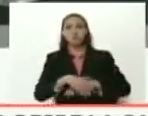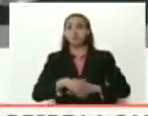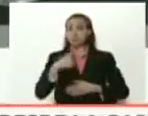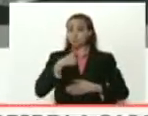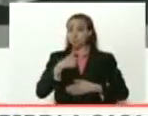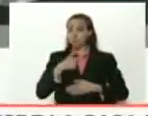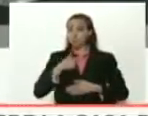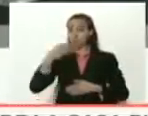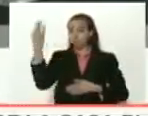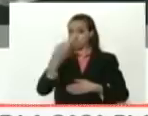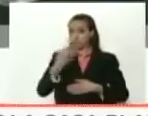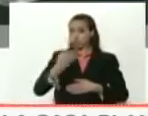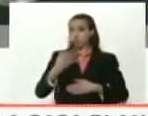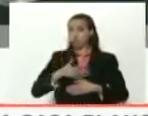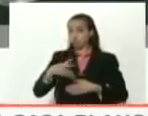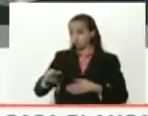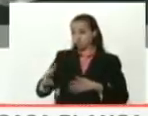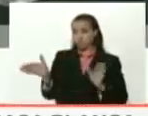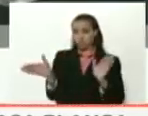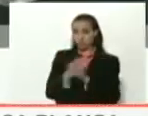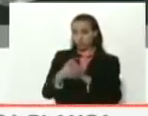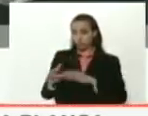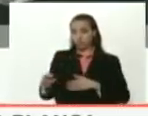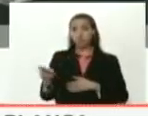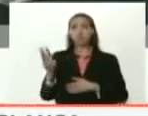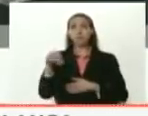seguro, María, mi querida María,